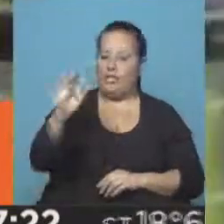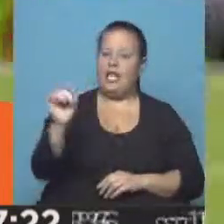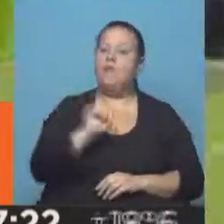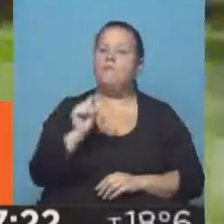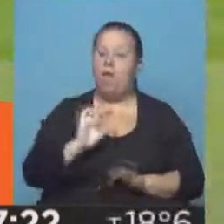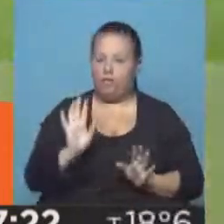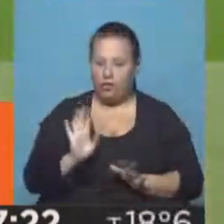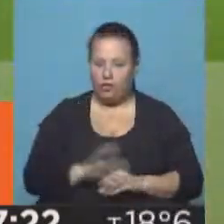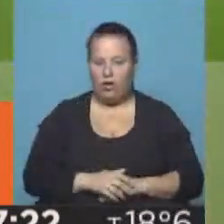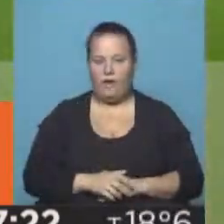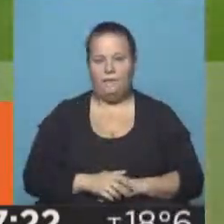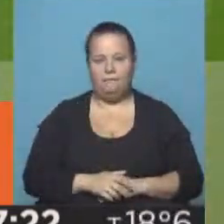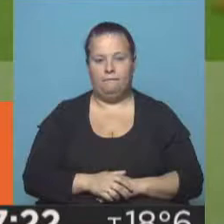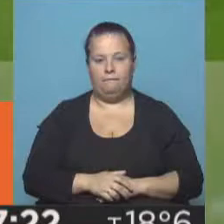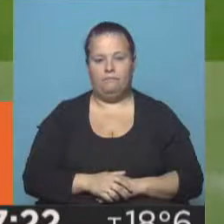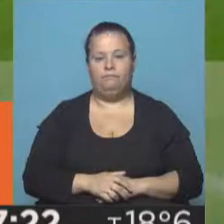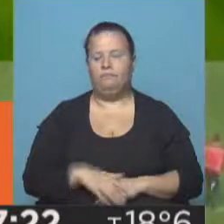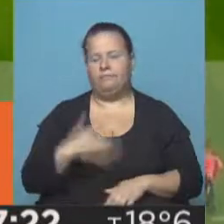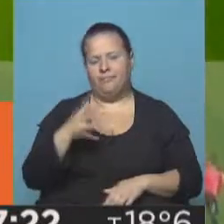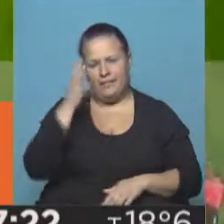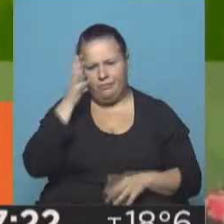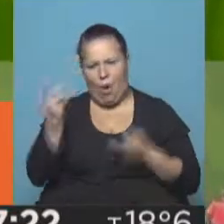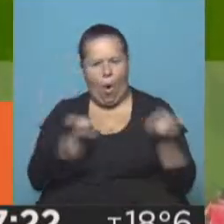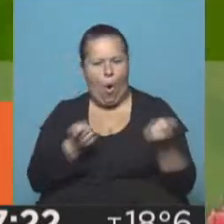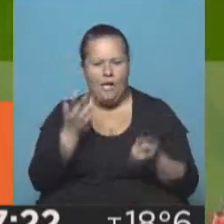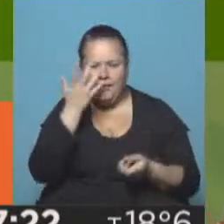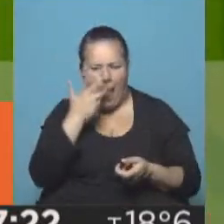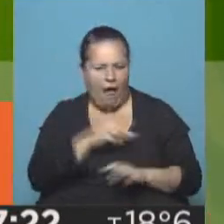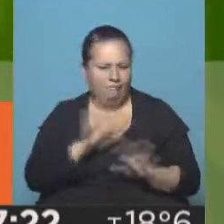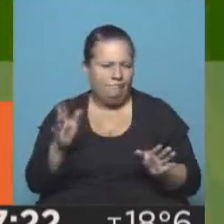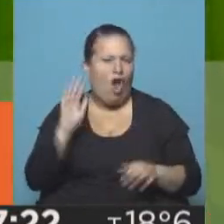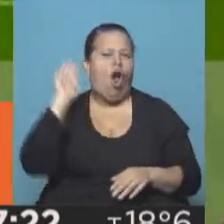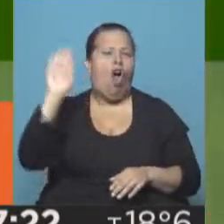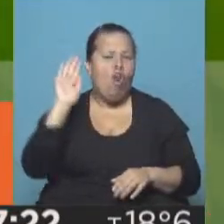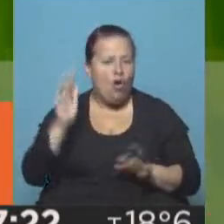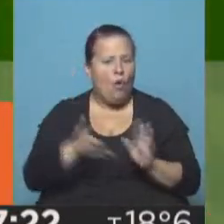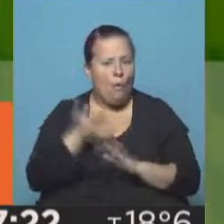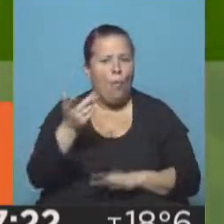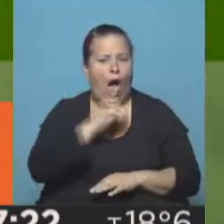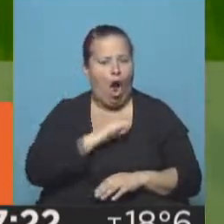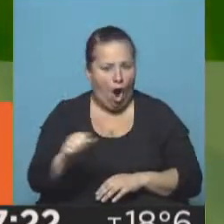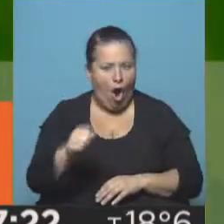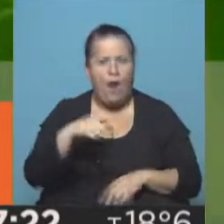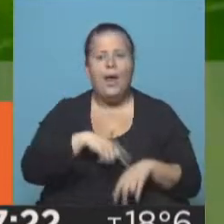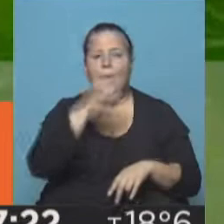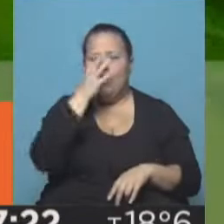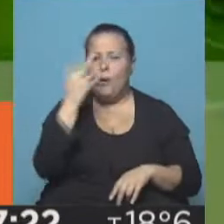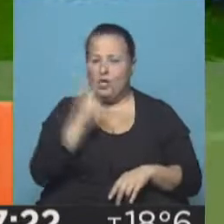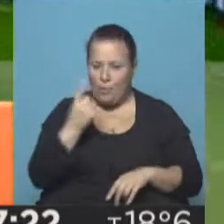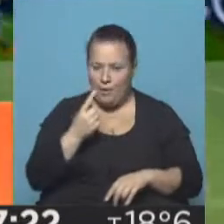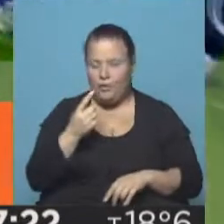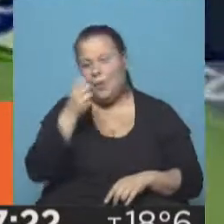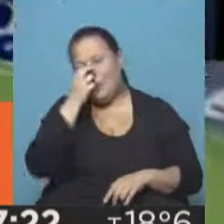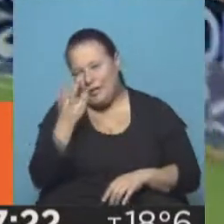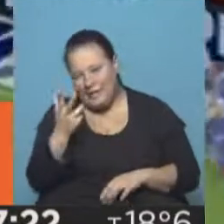parcial. Era demasiado el juego de San Lorenzo a esa altura para un Godoy Cruz que iba a llegar a descontar en el minuto 24,